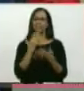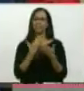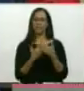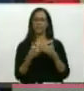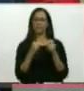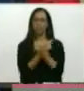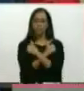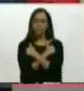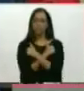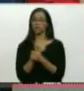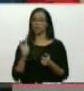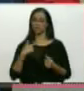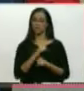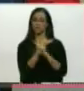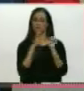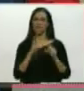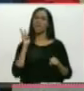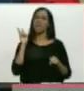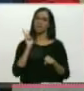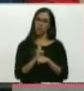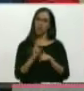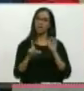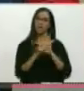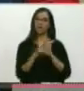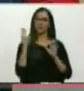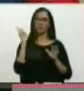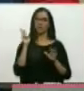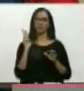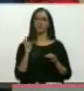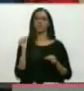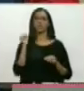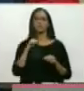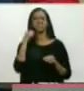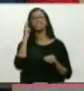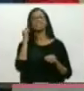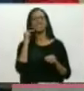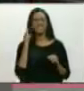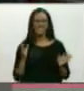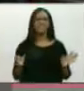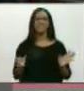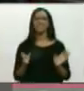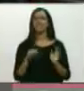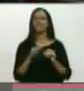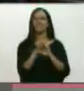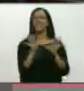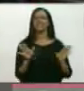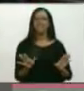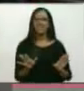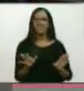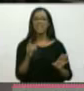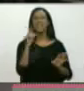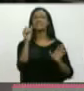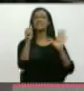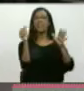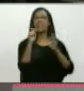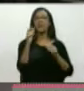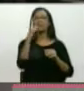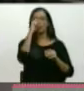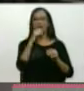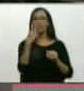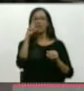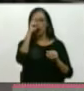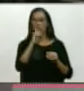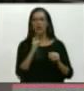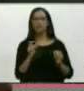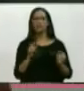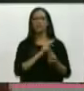tenemos que estar claros de que ella violó leyes venezolanas. Sí, pero negra, esa ley, eso en un mes, en 6 meses, en un año, en 2 años,